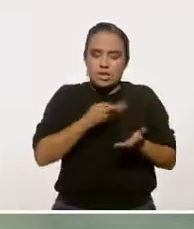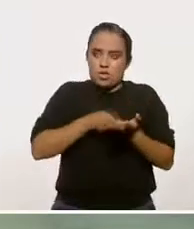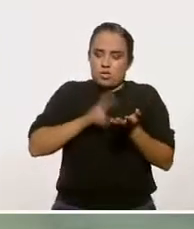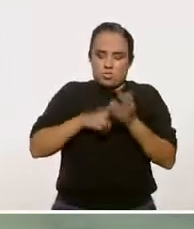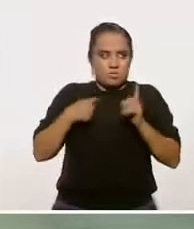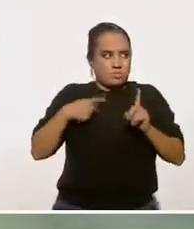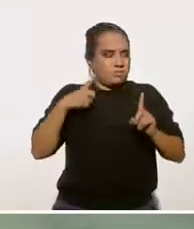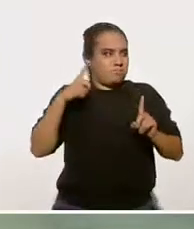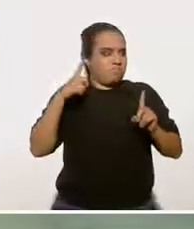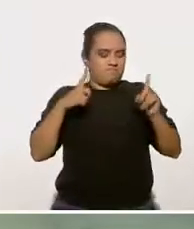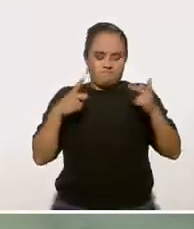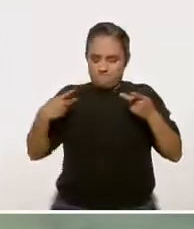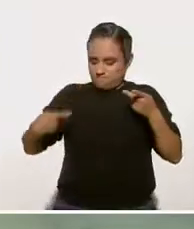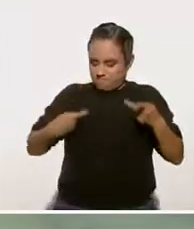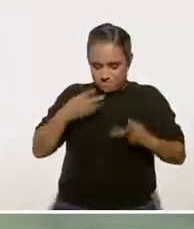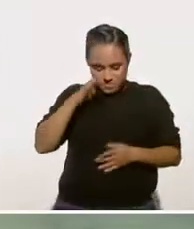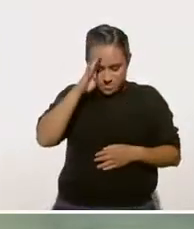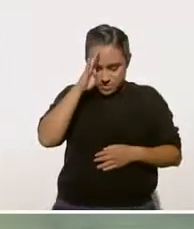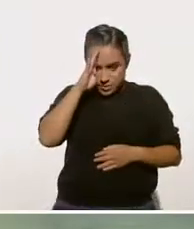cuestionamiento.